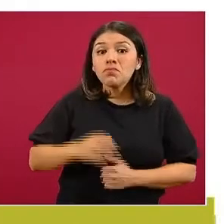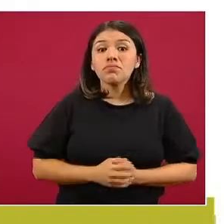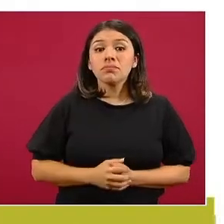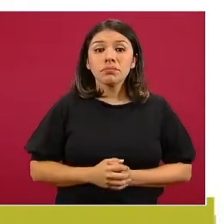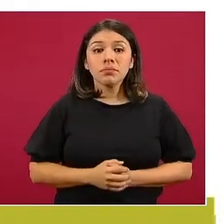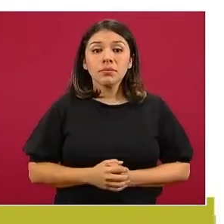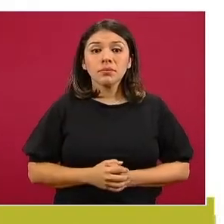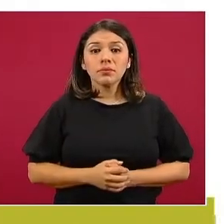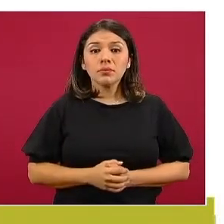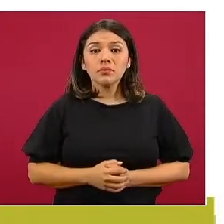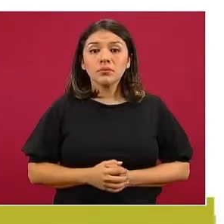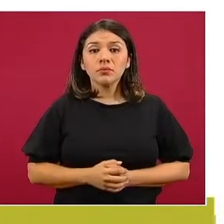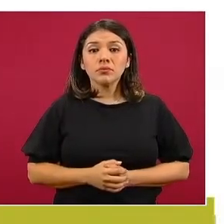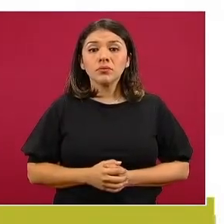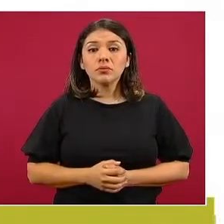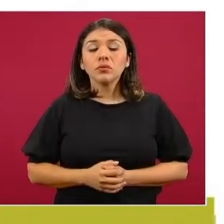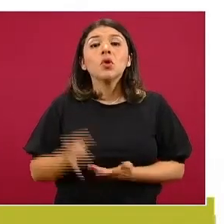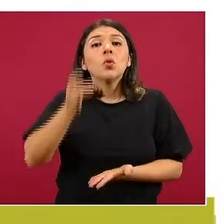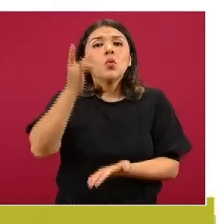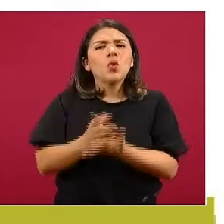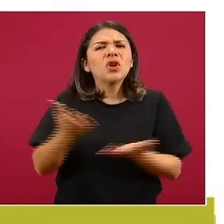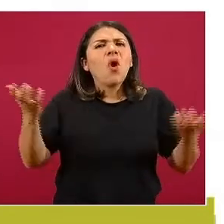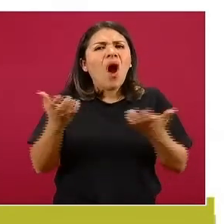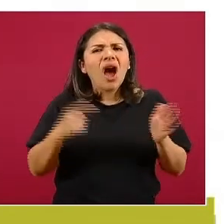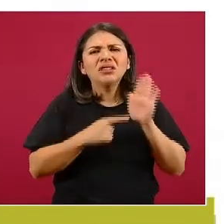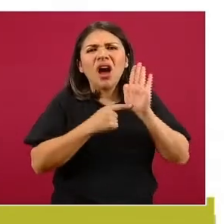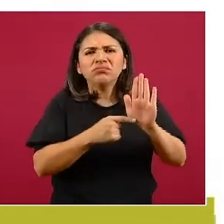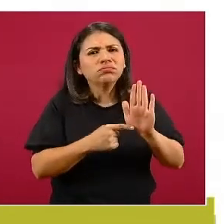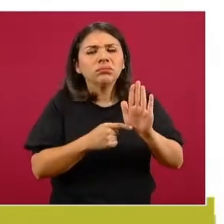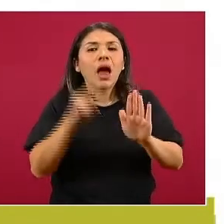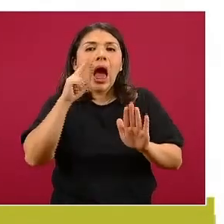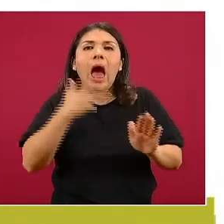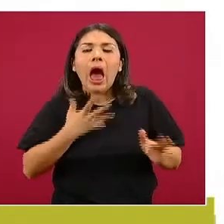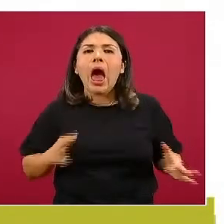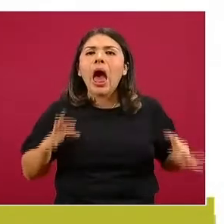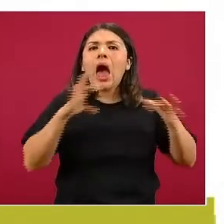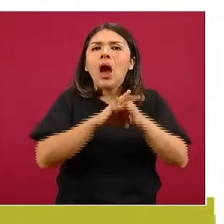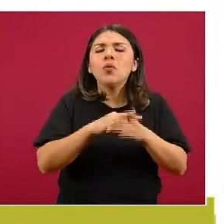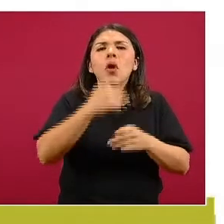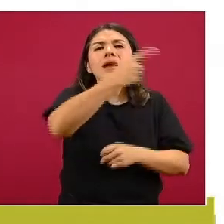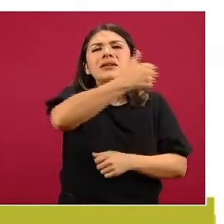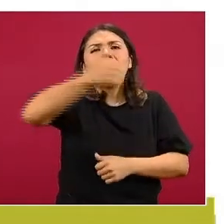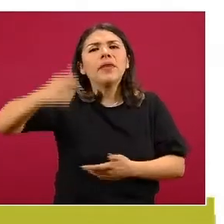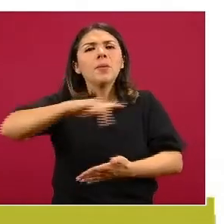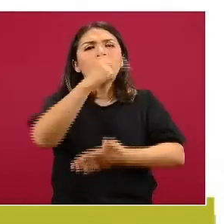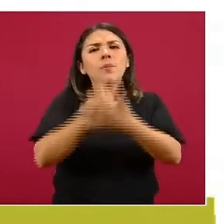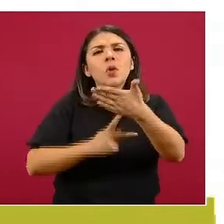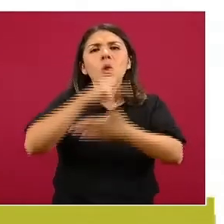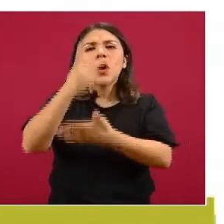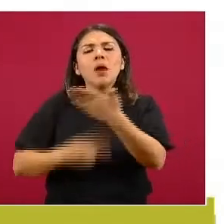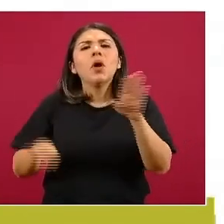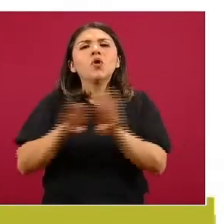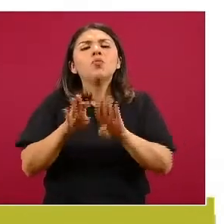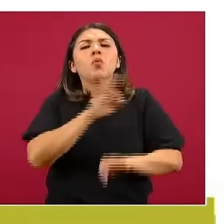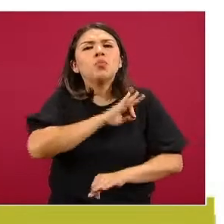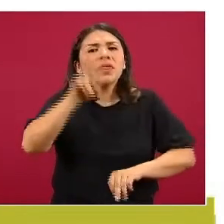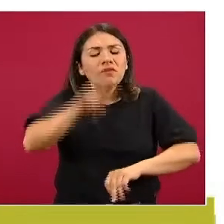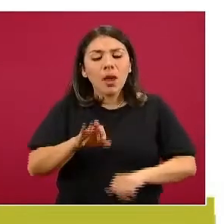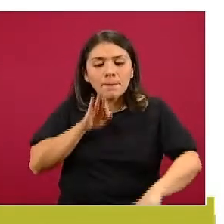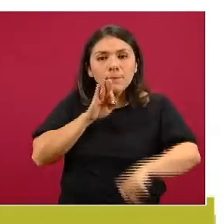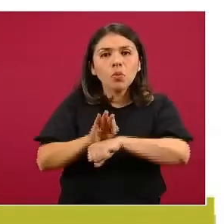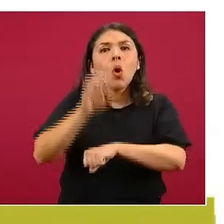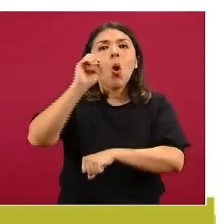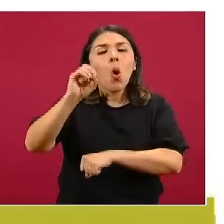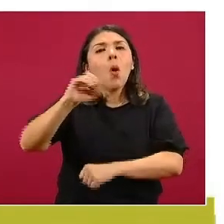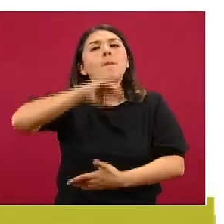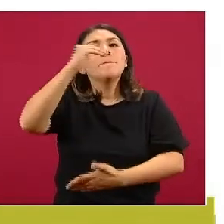solamente presentando lo que hace cada secretaría, sino articulando y modificando los programas para que sean factores protectores o que disminuyan